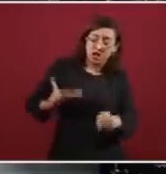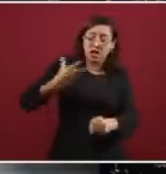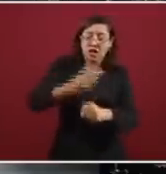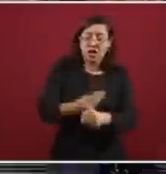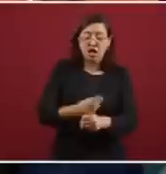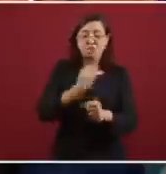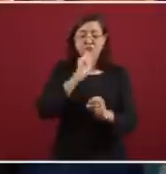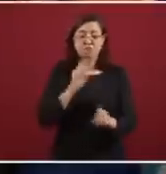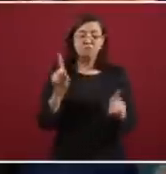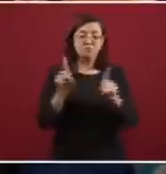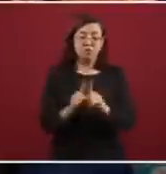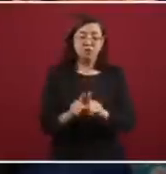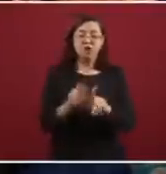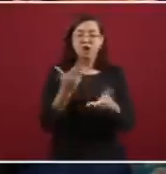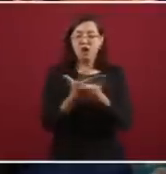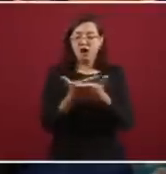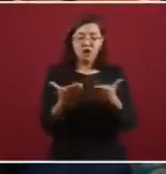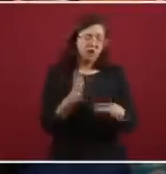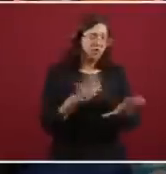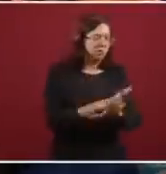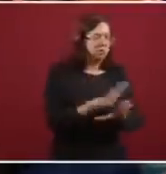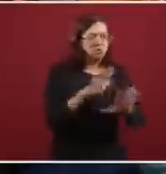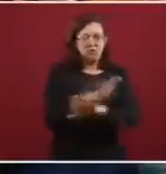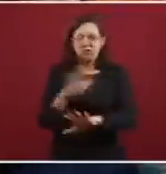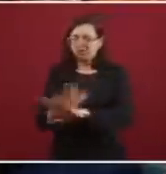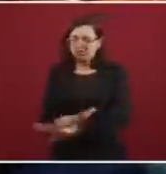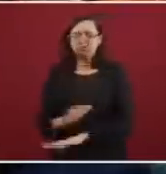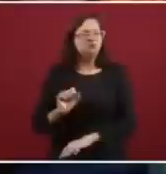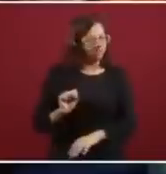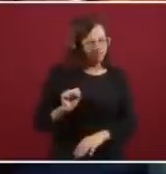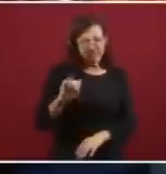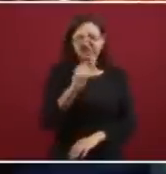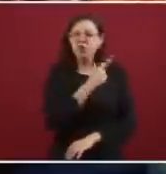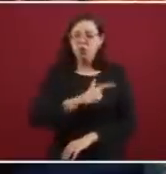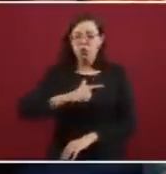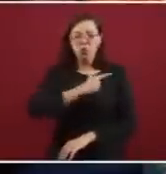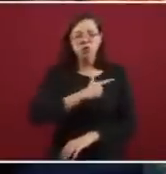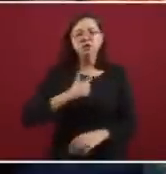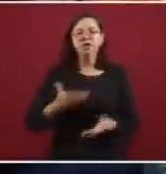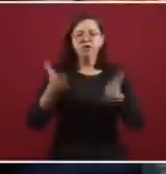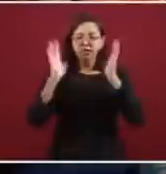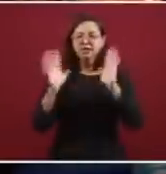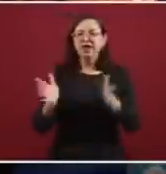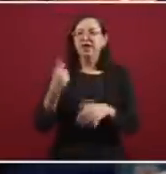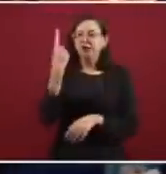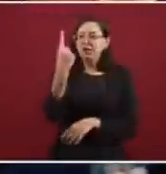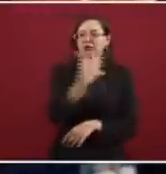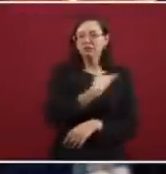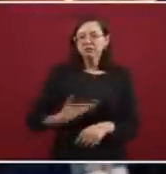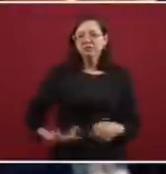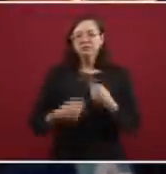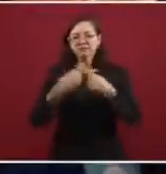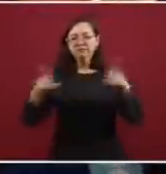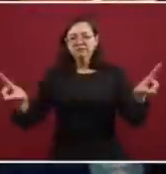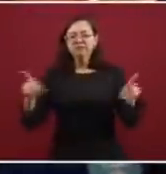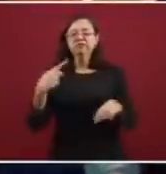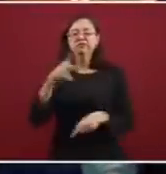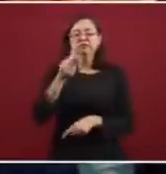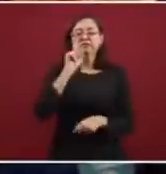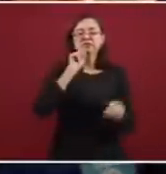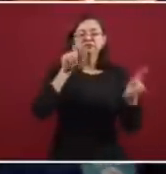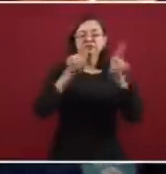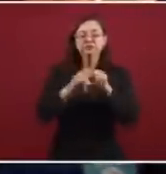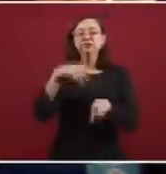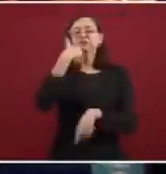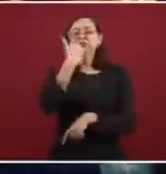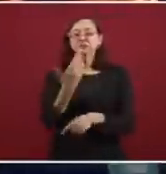grandes reformas que está haciendo y que todos los mexicanos decimos, sí, qué bueno, finalmente hay una persona diferente, qué bueno. También queríamos que triunfara